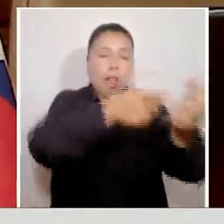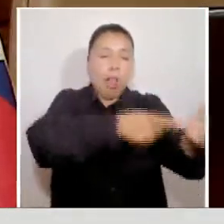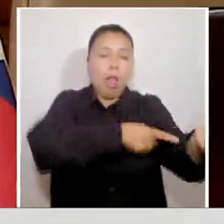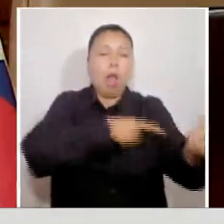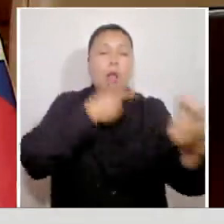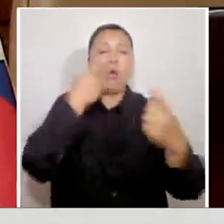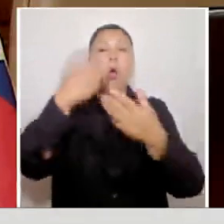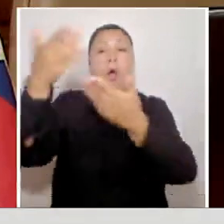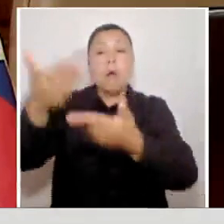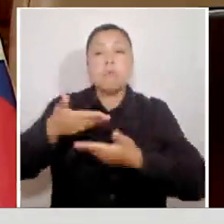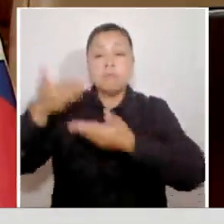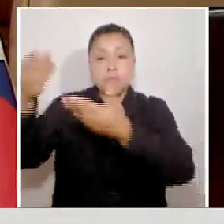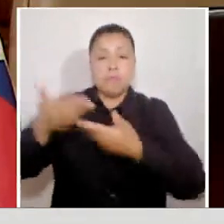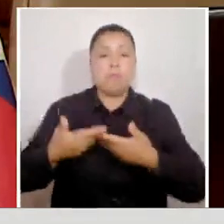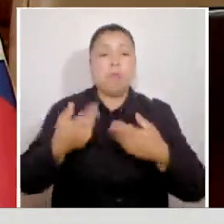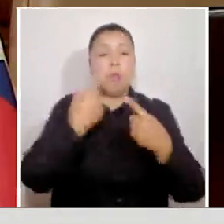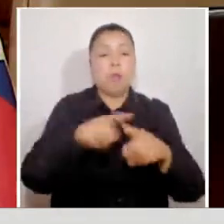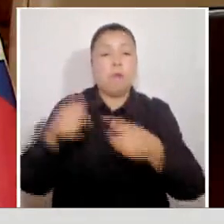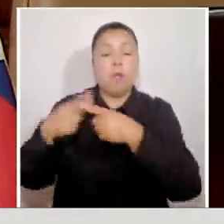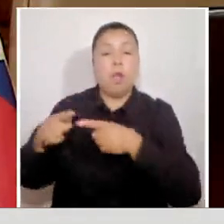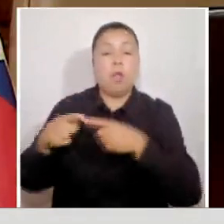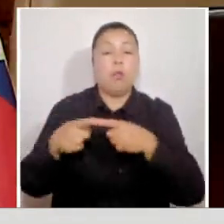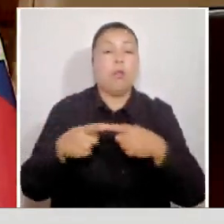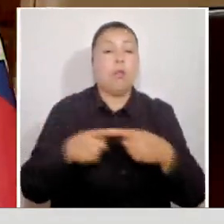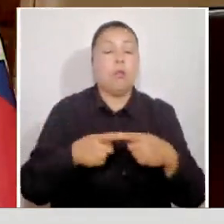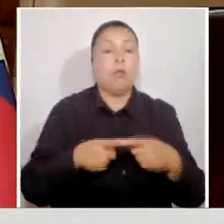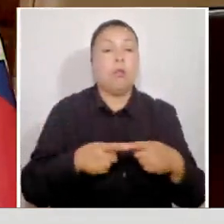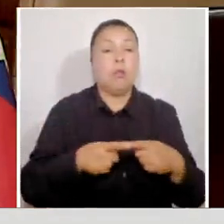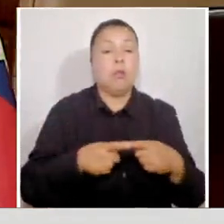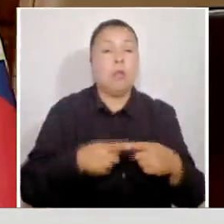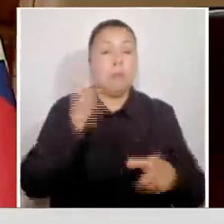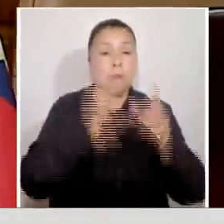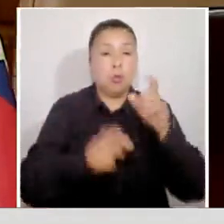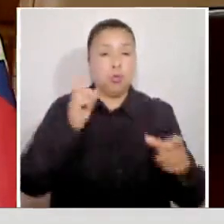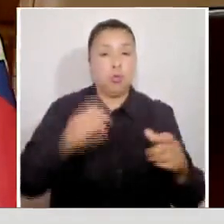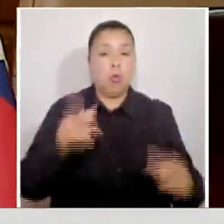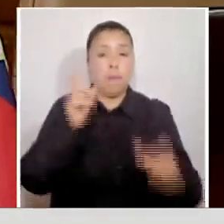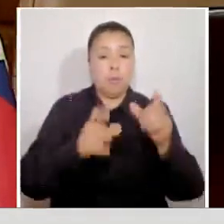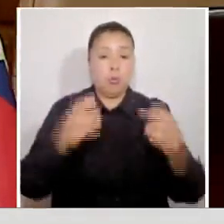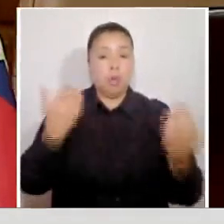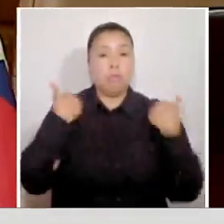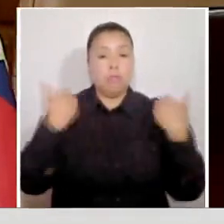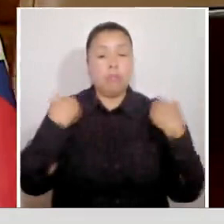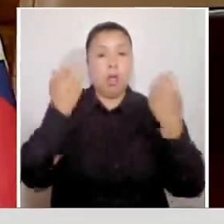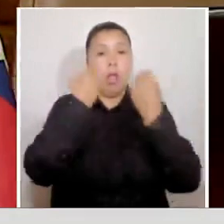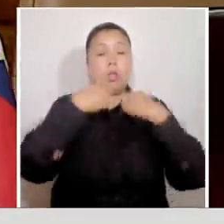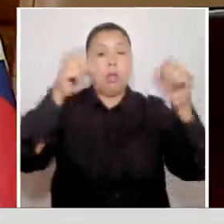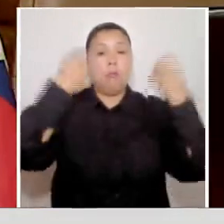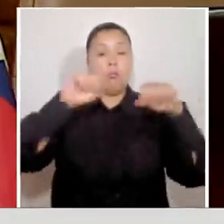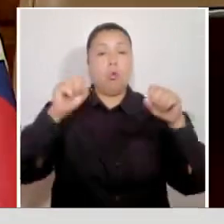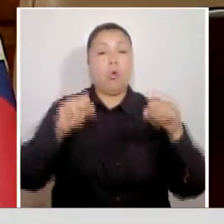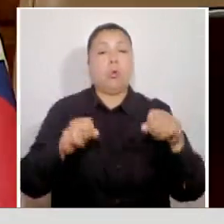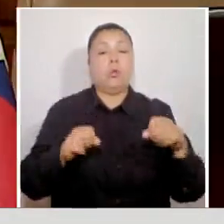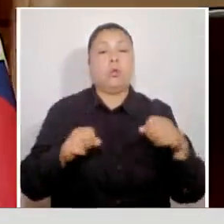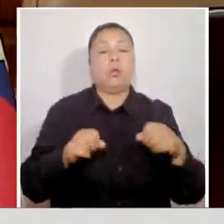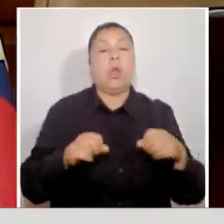eh de distintos tipos personas que practicaban el deporte tuvo la dirección general de movilización también Dando su antecedentes y